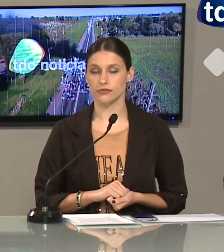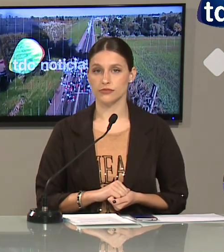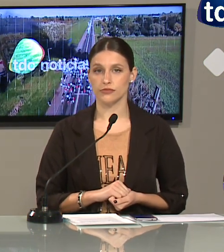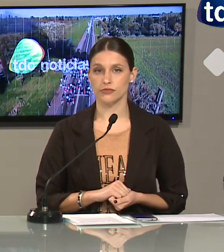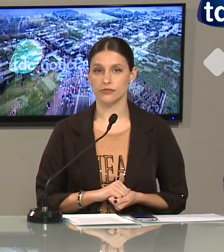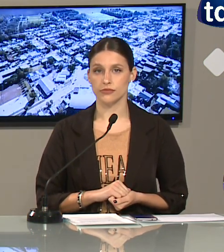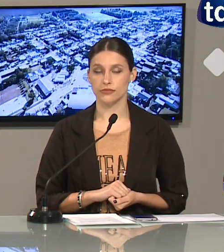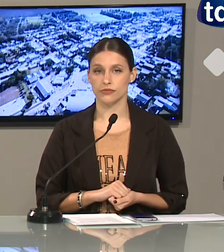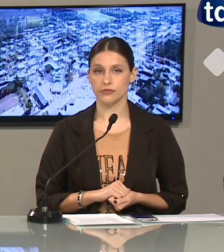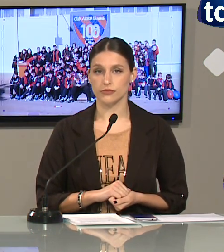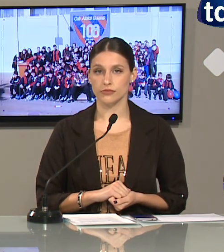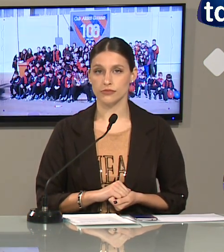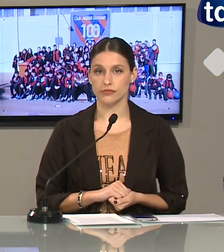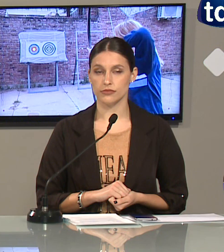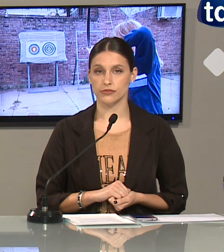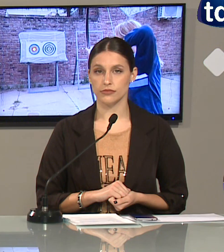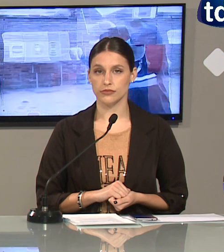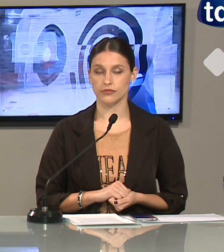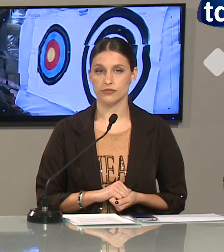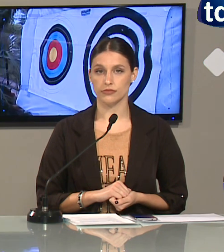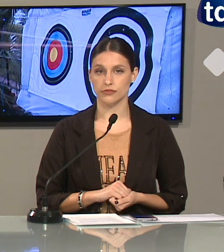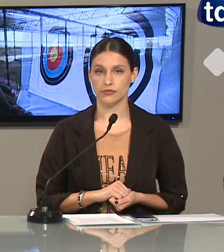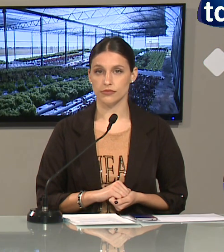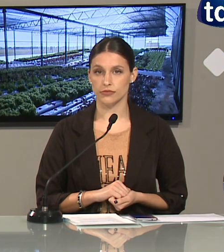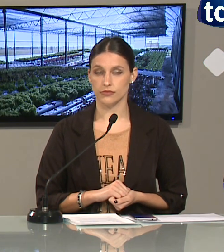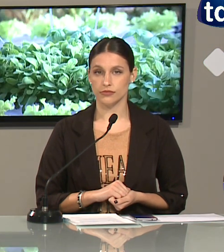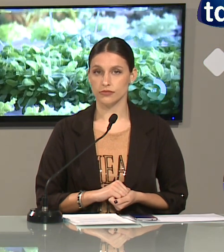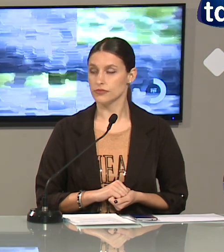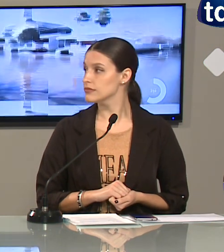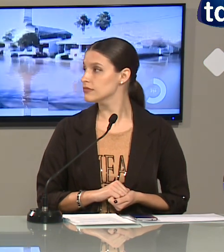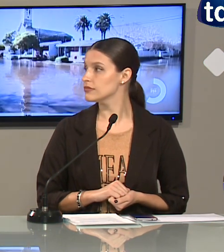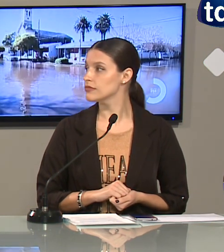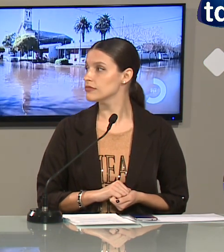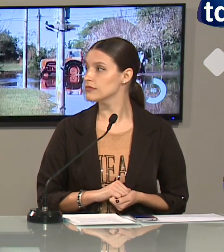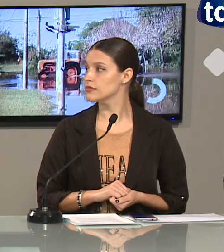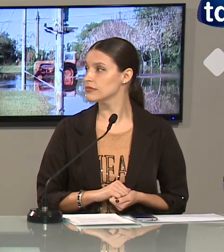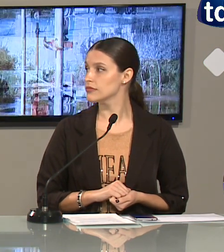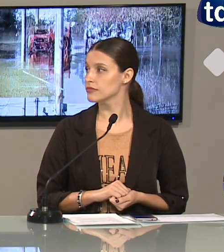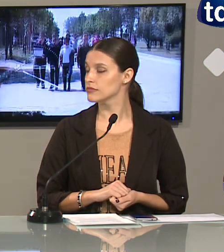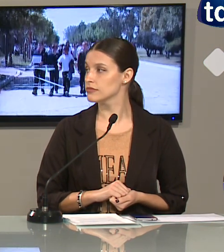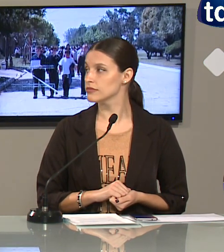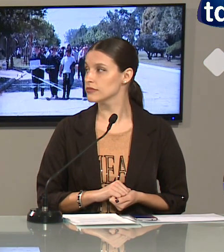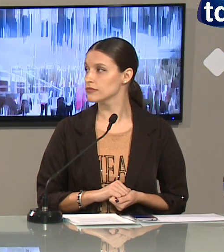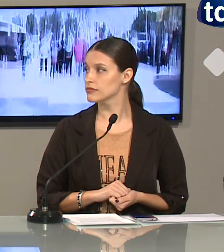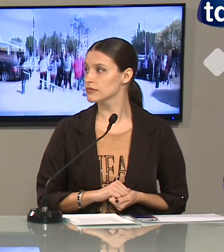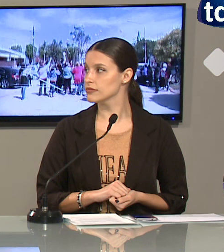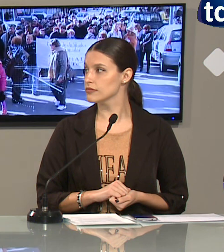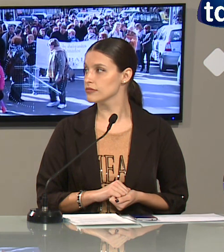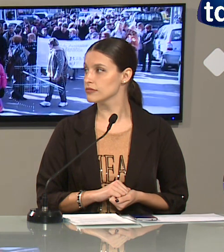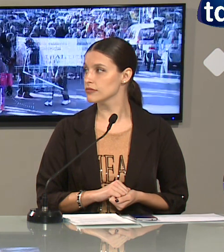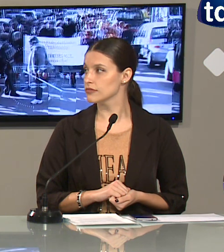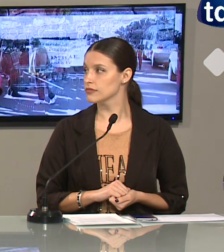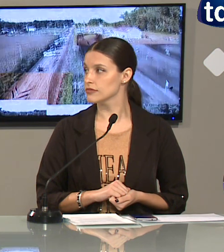superponer el horario bancario con comercial, lo que también es una adaptación y una manera de ver cómo los comerciantes también